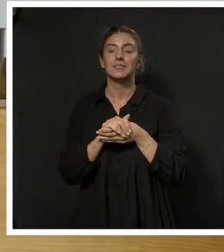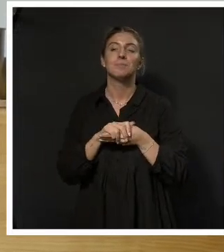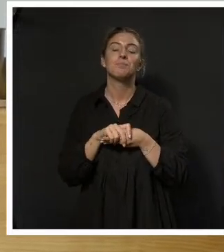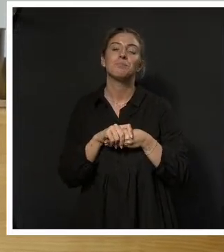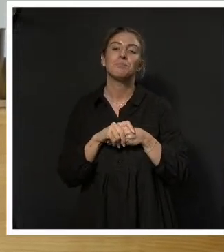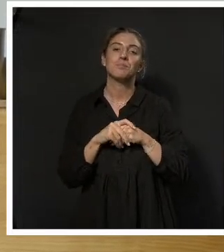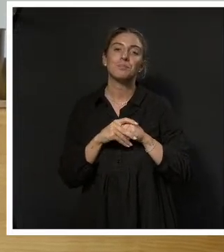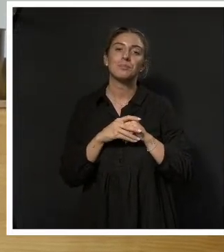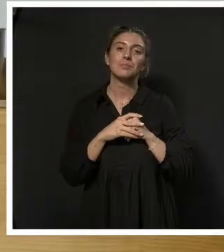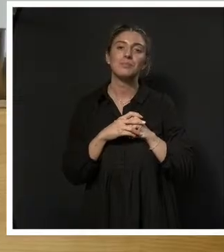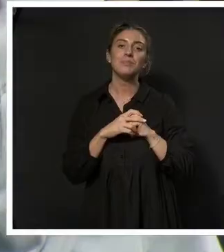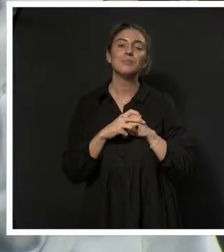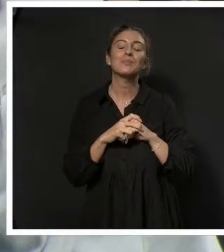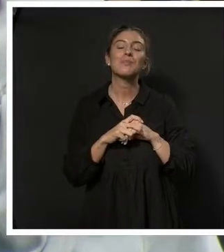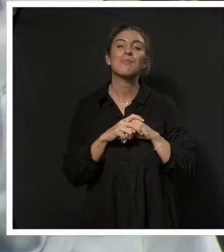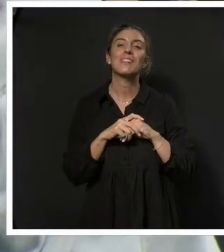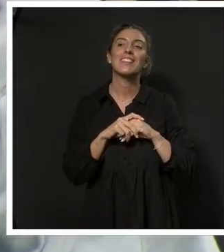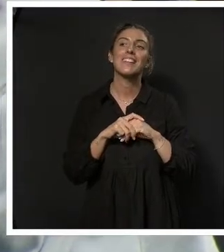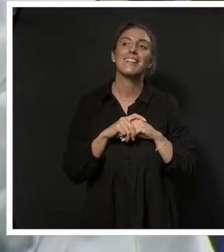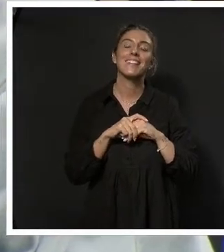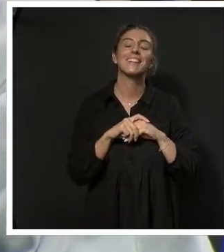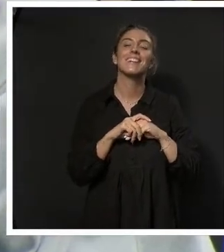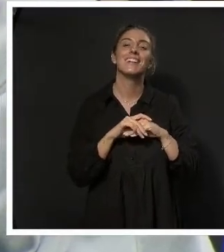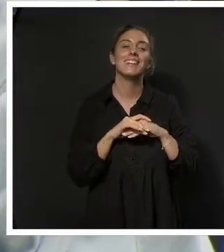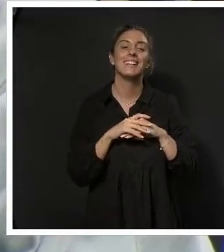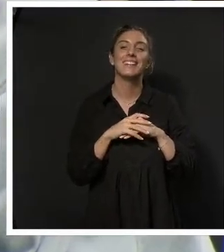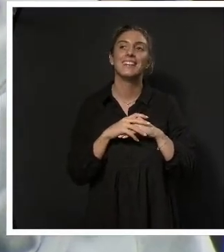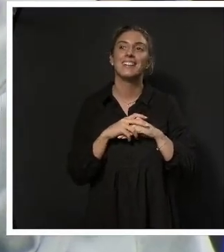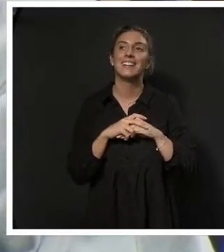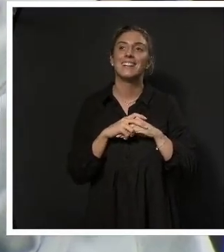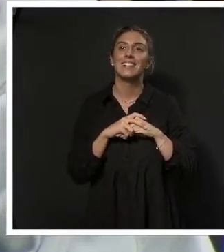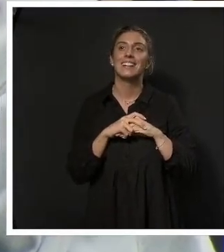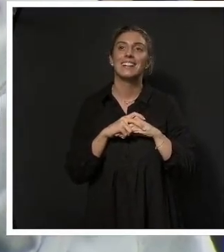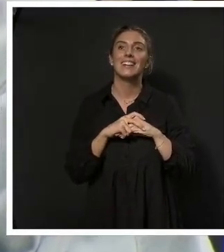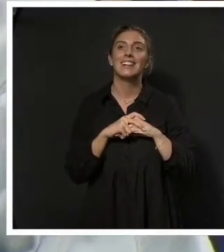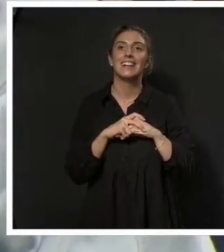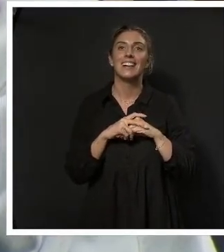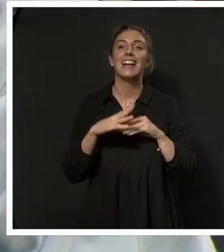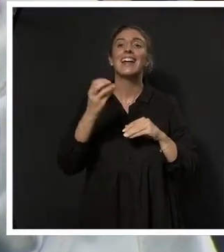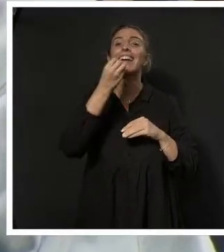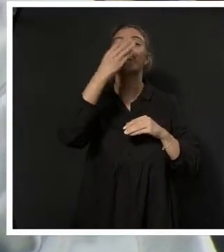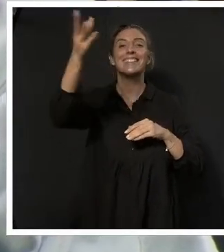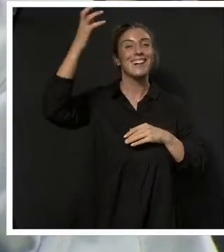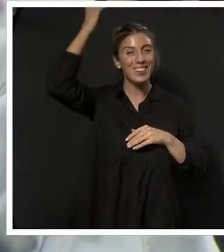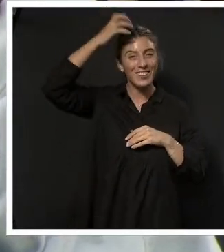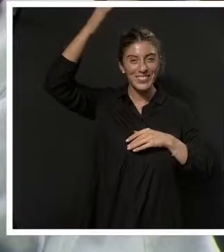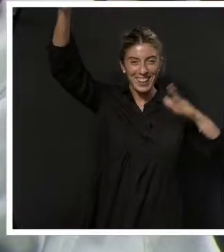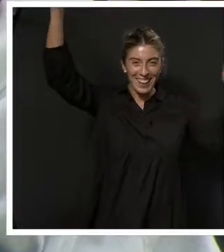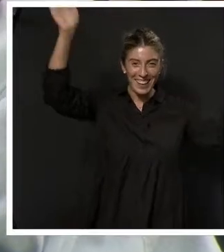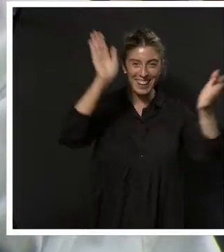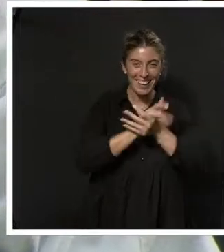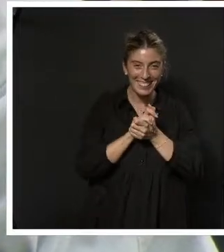y un sí un segundo bueno Cómo estáis Corolla